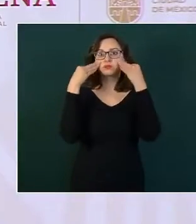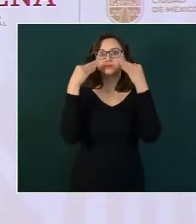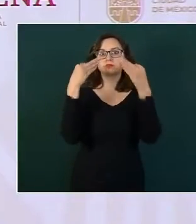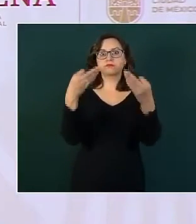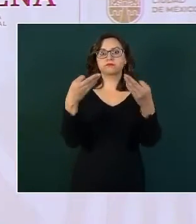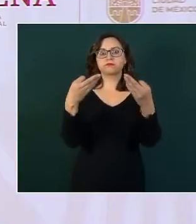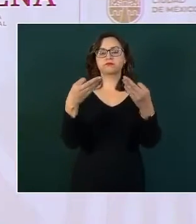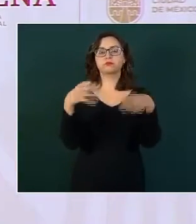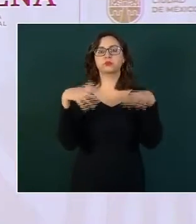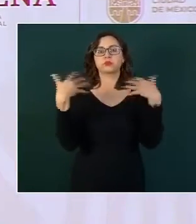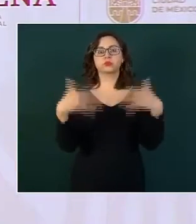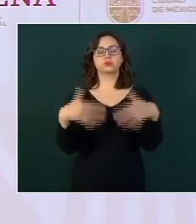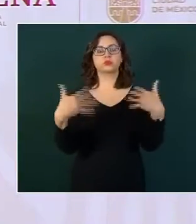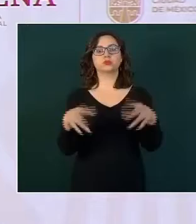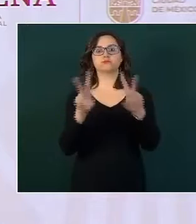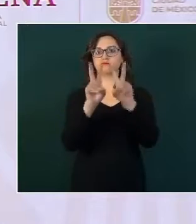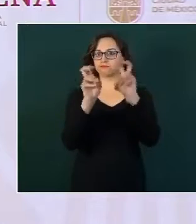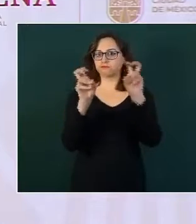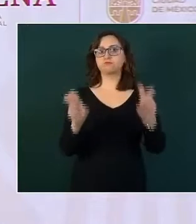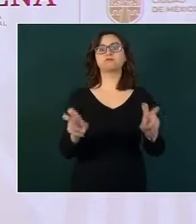un acto importante,